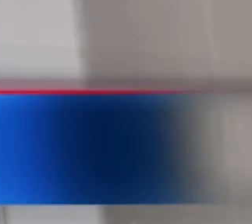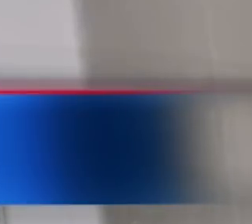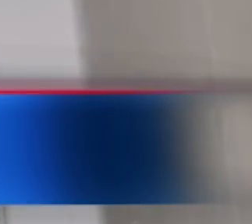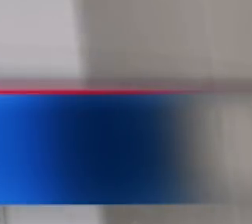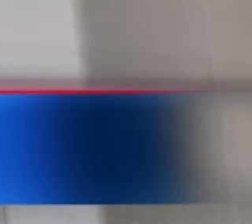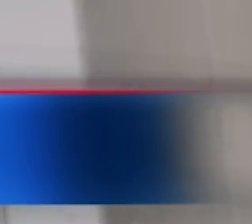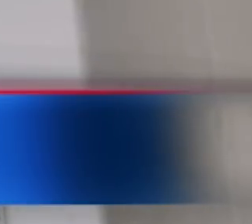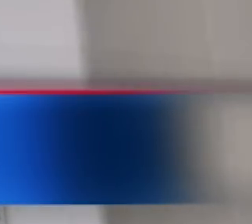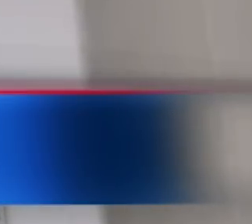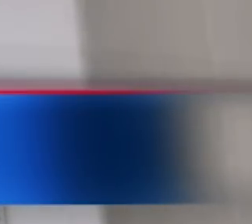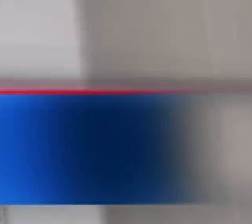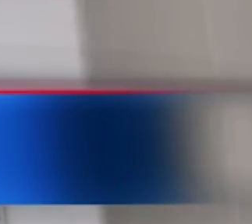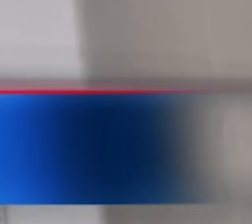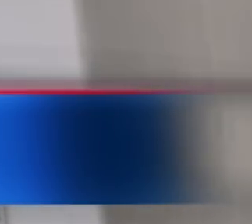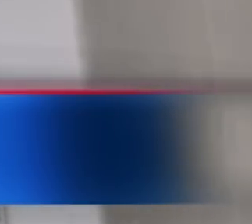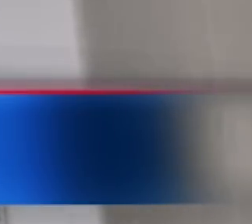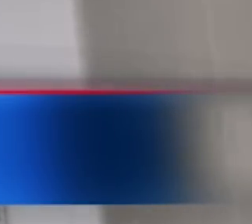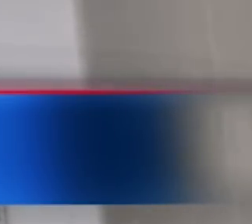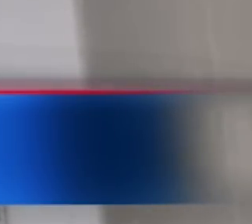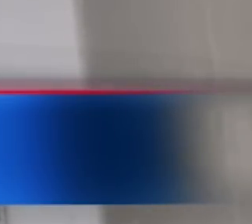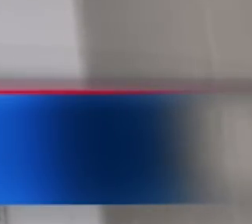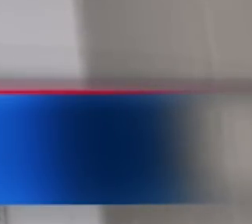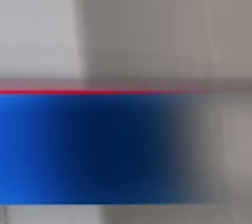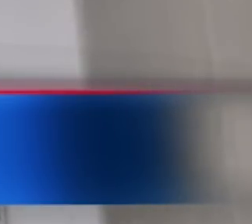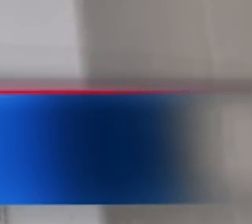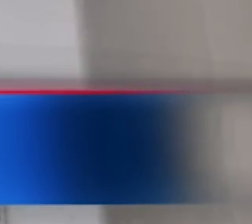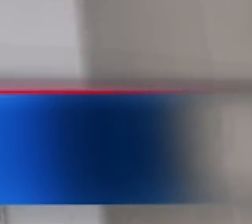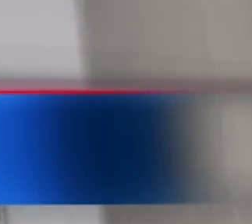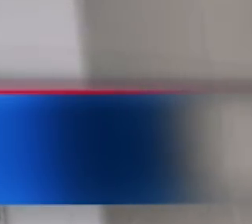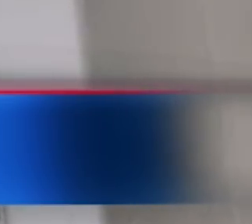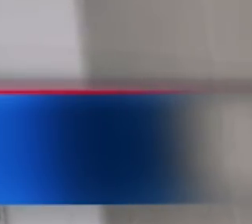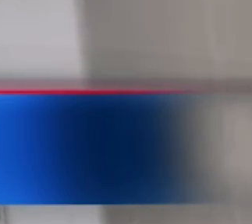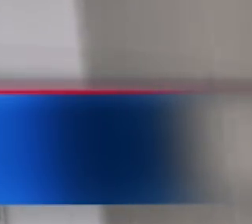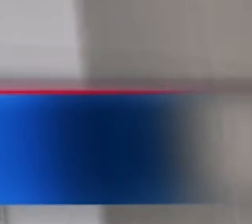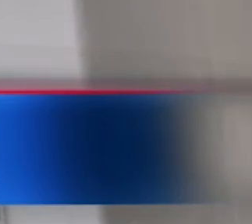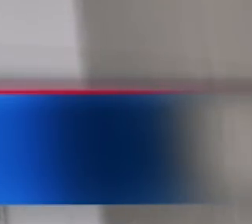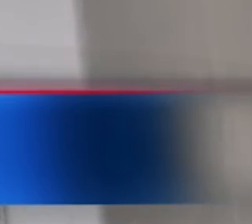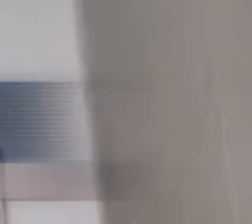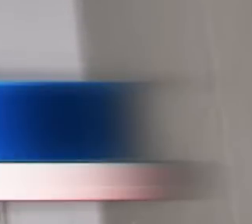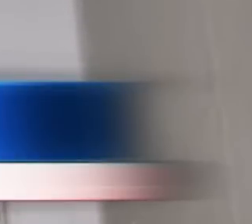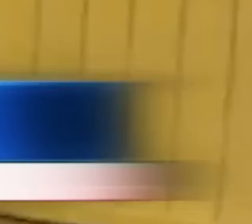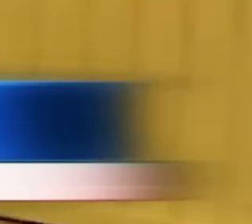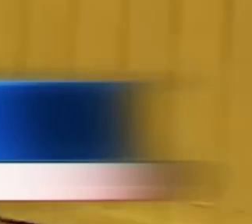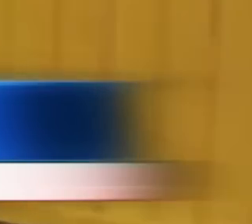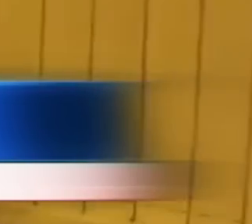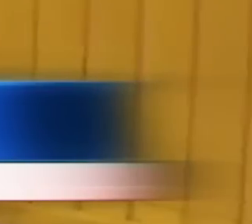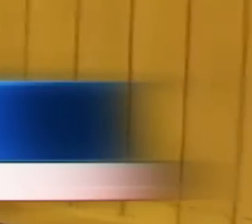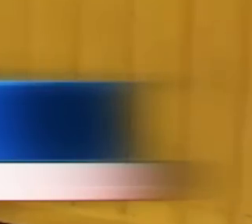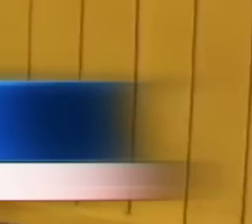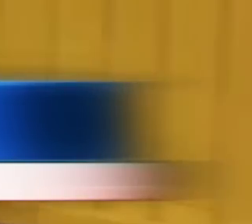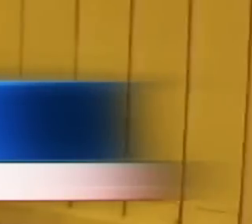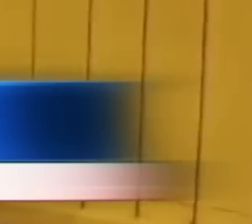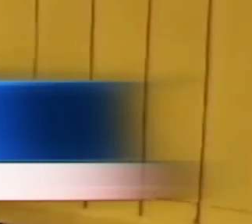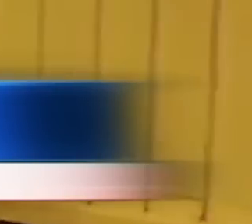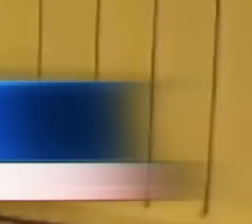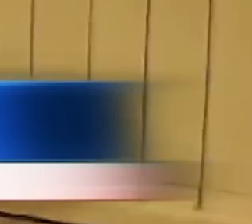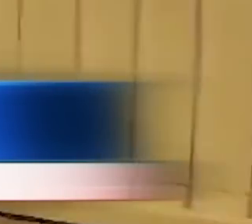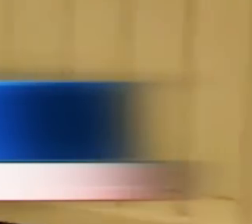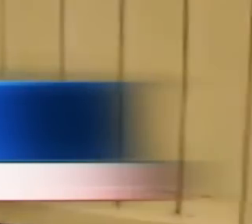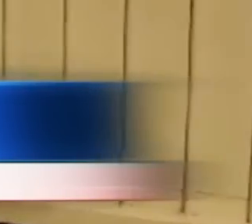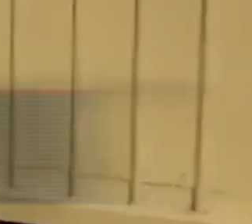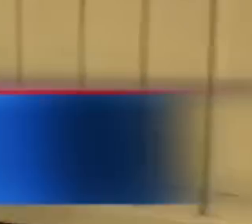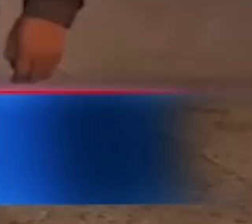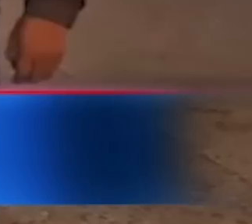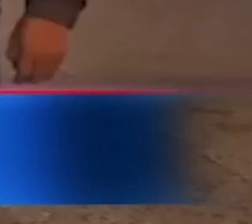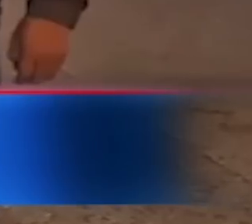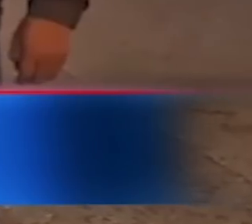todo el procedimiento se dio en la ciudad de Guayaquil. En este caso, la unidad de DINAPEN de aquí de la SUAY se trasladó, los agentes se trasladaron a Guayaquil y procedieron a la